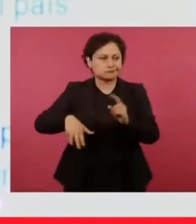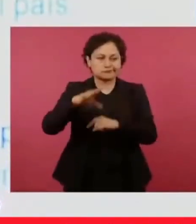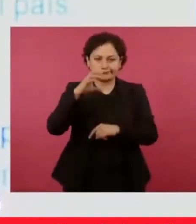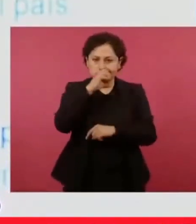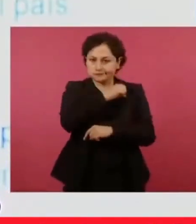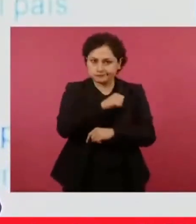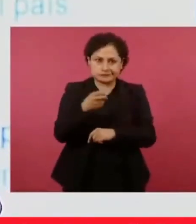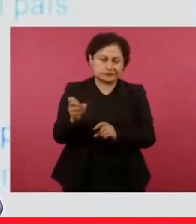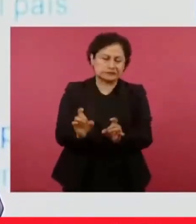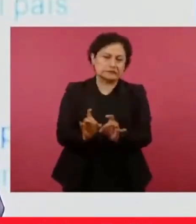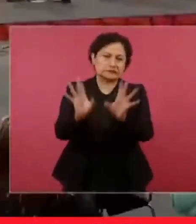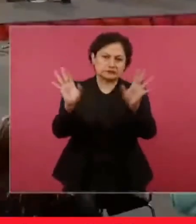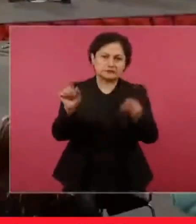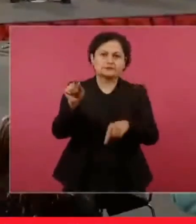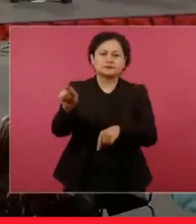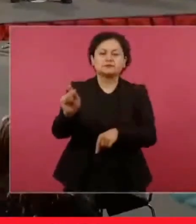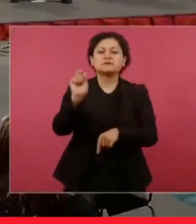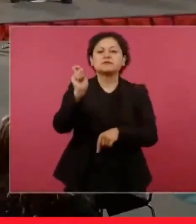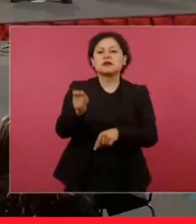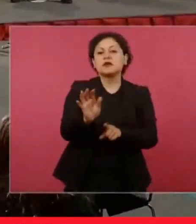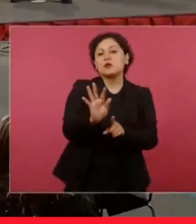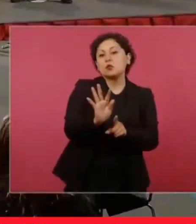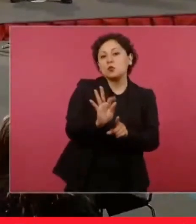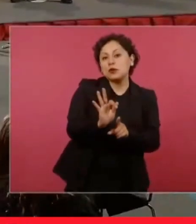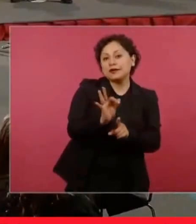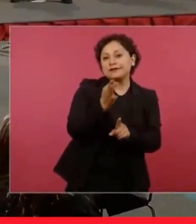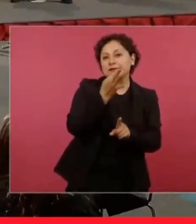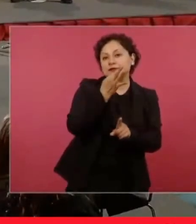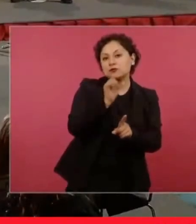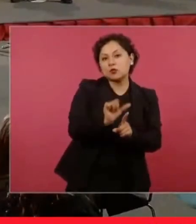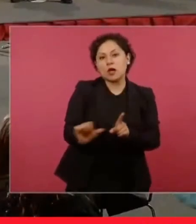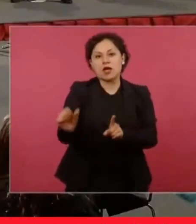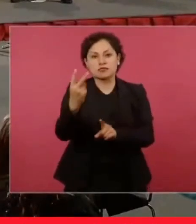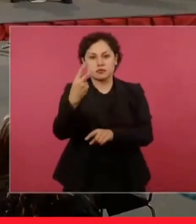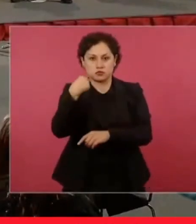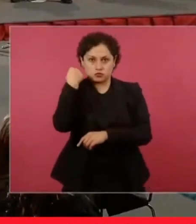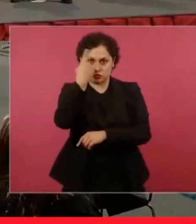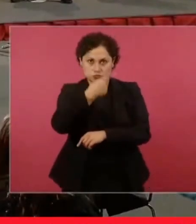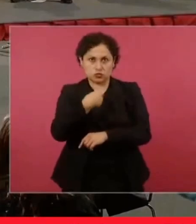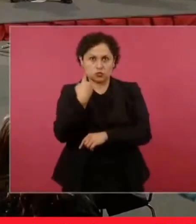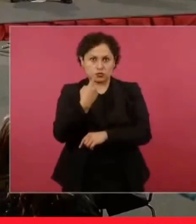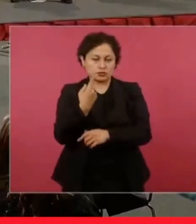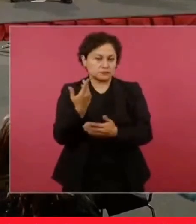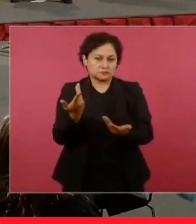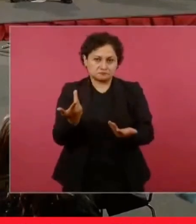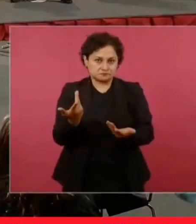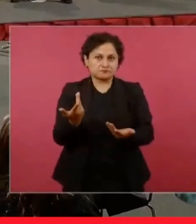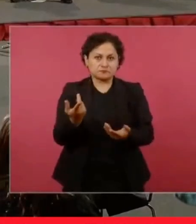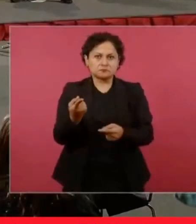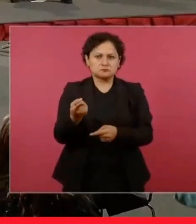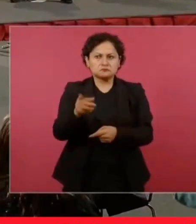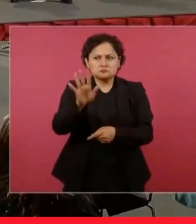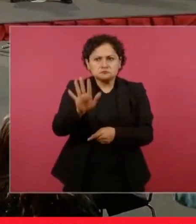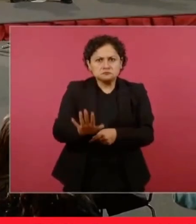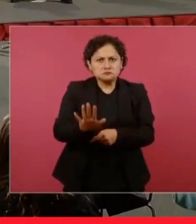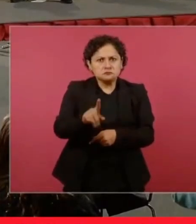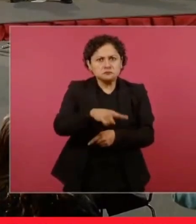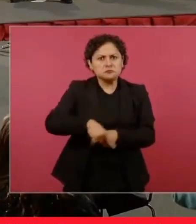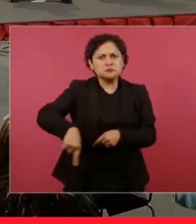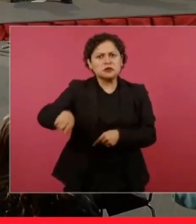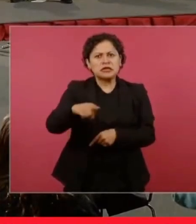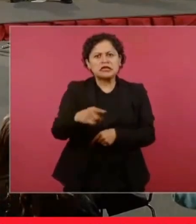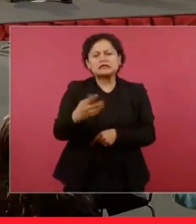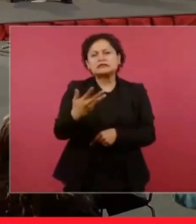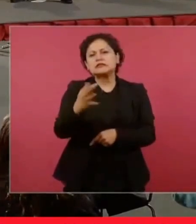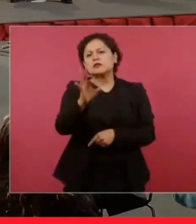interrupciones con duraciones entre 40 minutos y 2 horas y se afectó como máximo al 5% de la población en ese periodo del